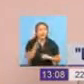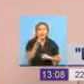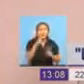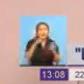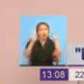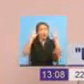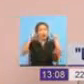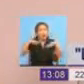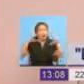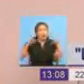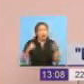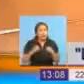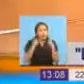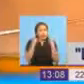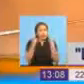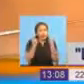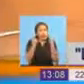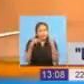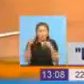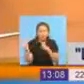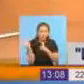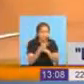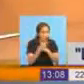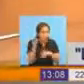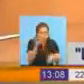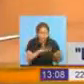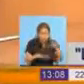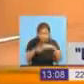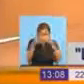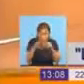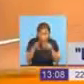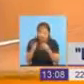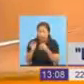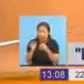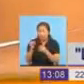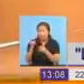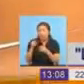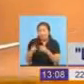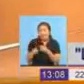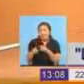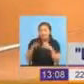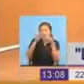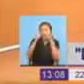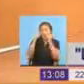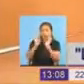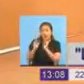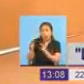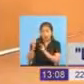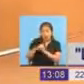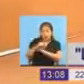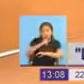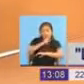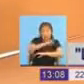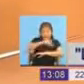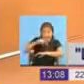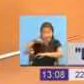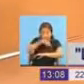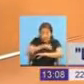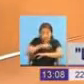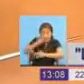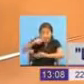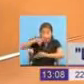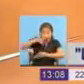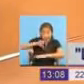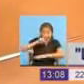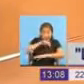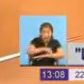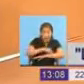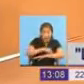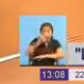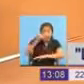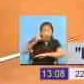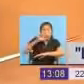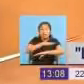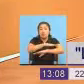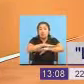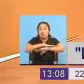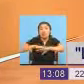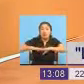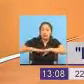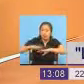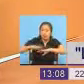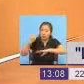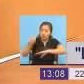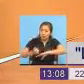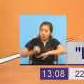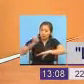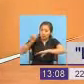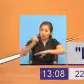fuertes está todo planificado si este proyecto cabe recordar que tiene un fundamento muy